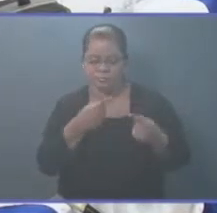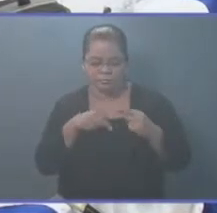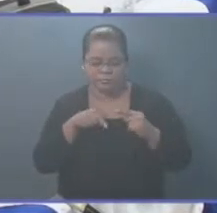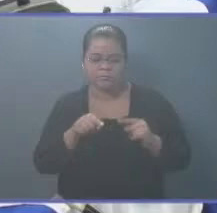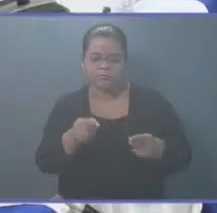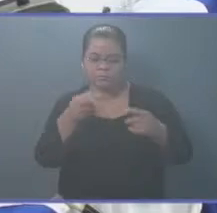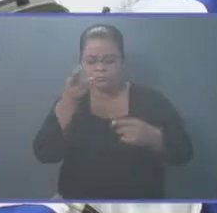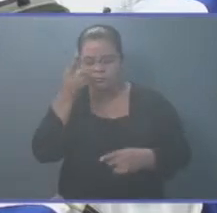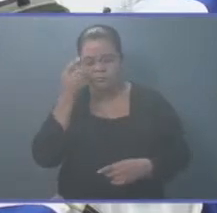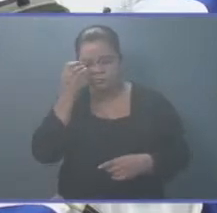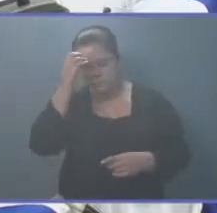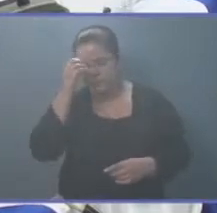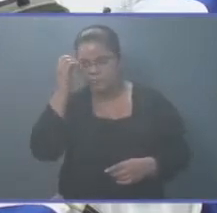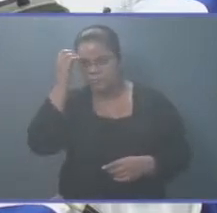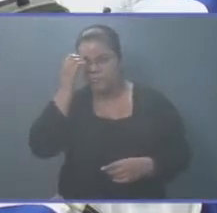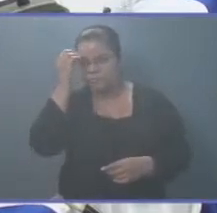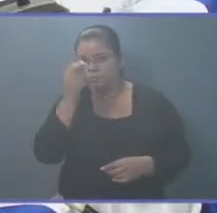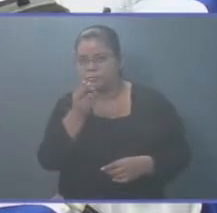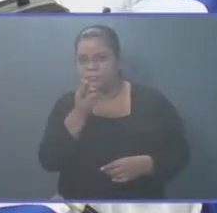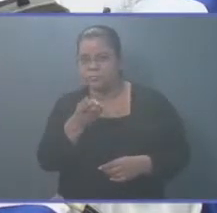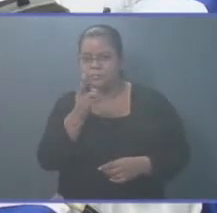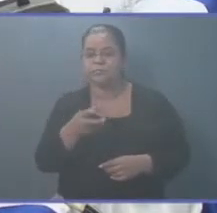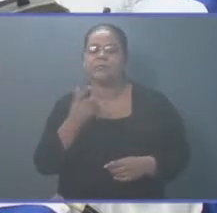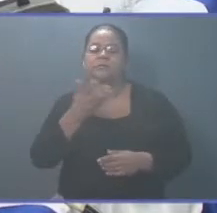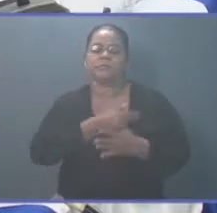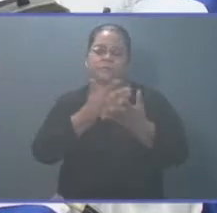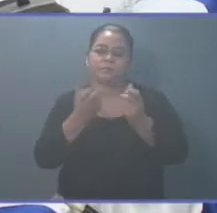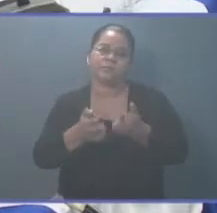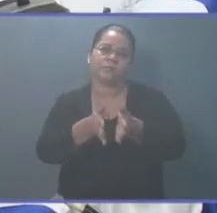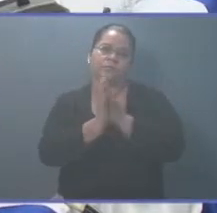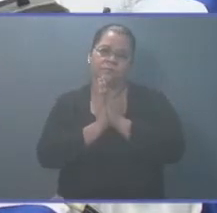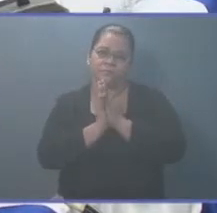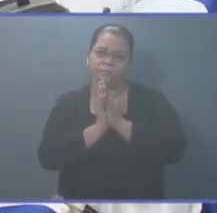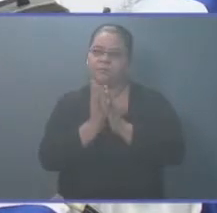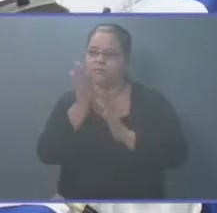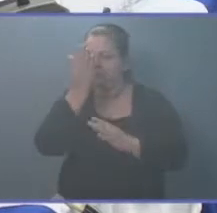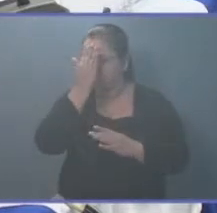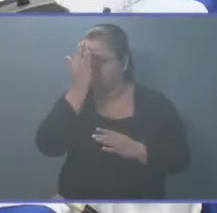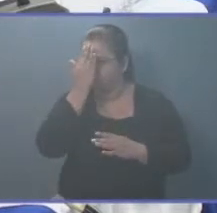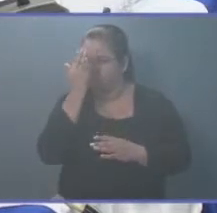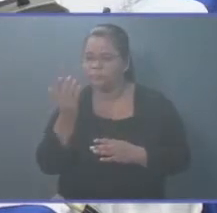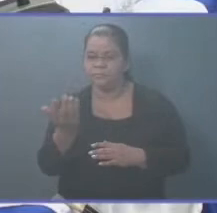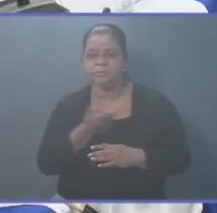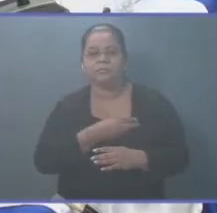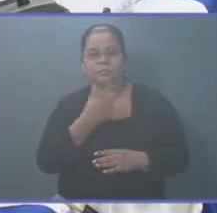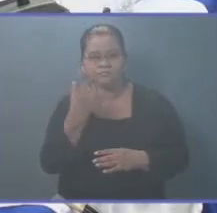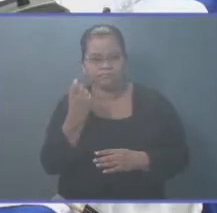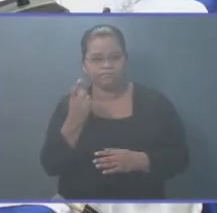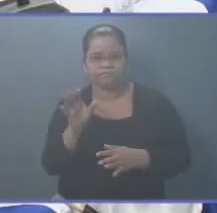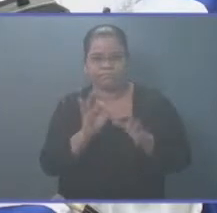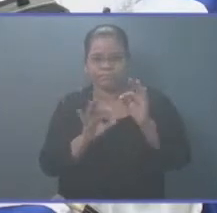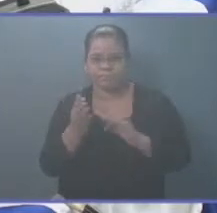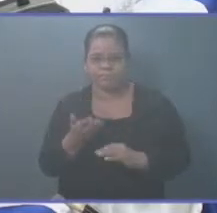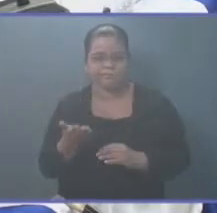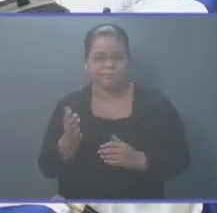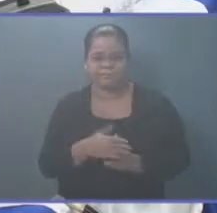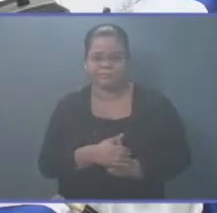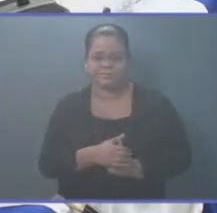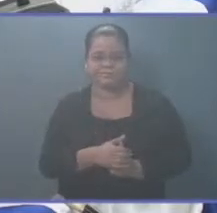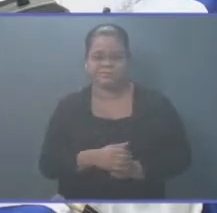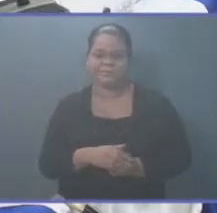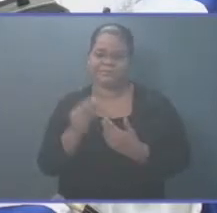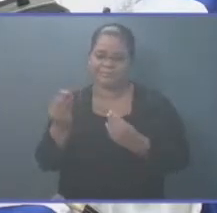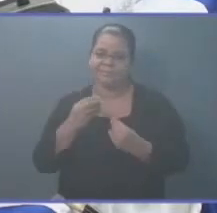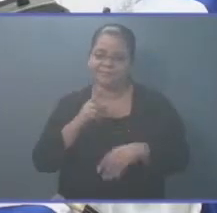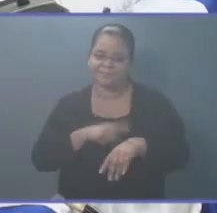criterio y lo que le pediríamos, presidente, aunque no hemos terminado todavía de ver, es que nos dé tiempo